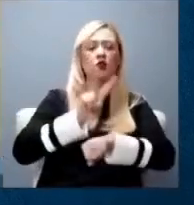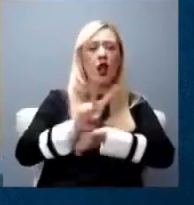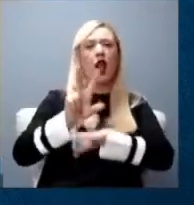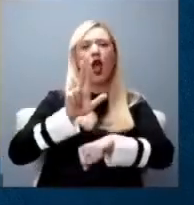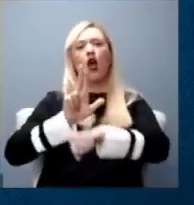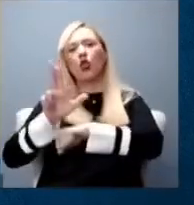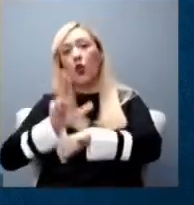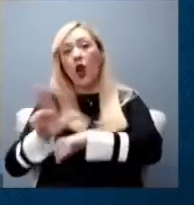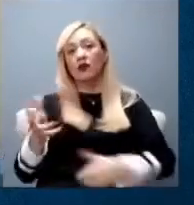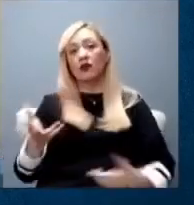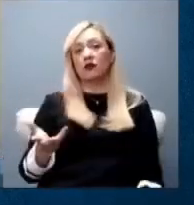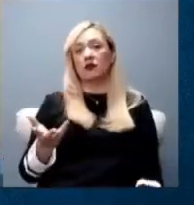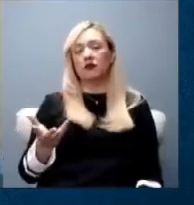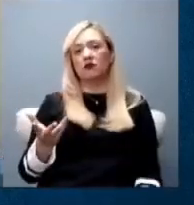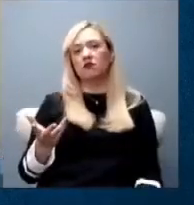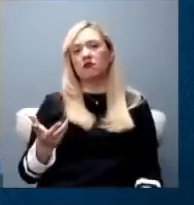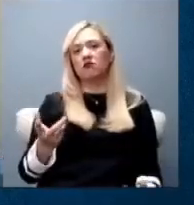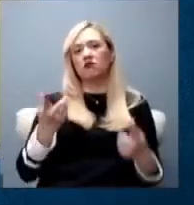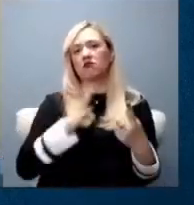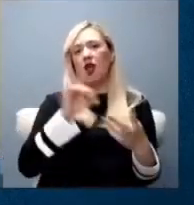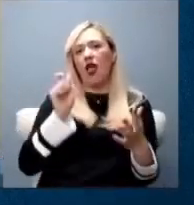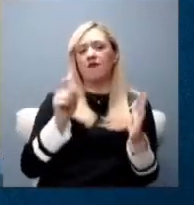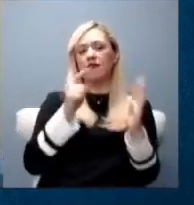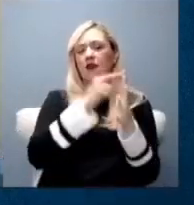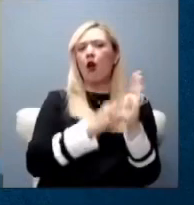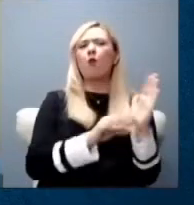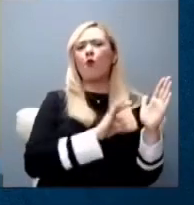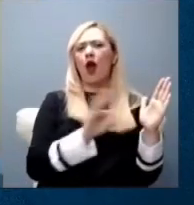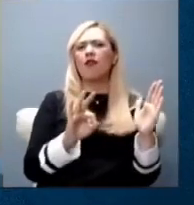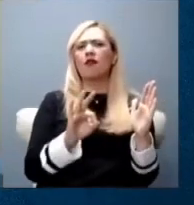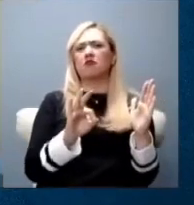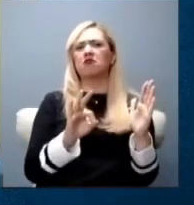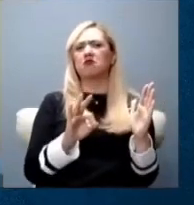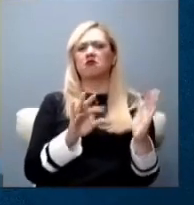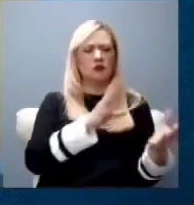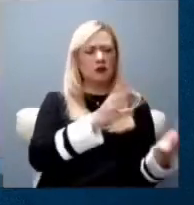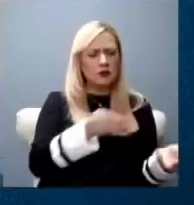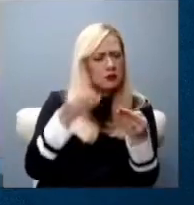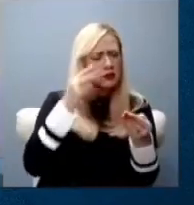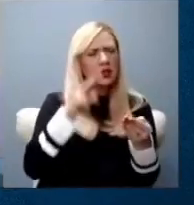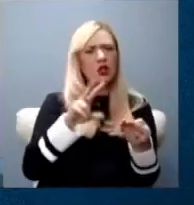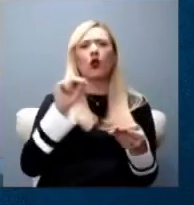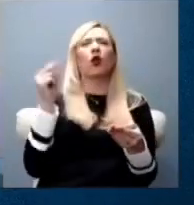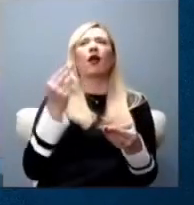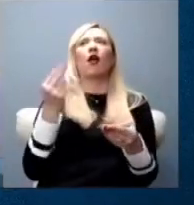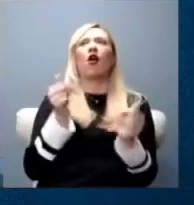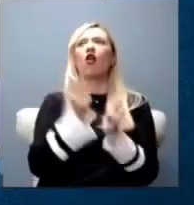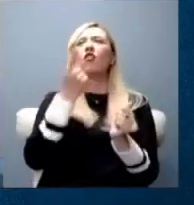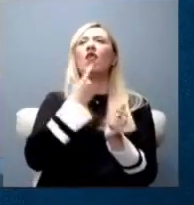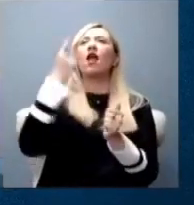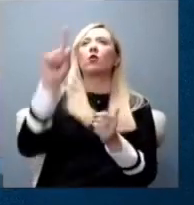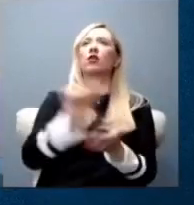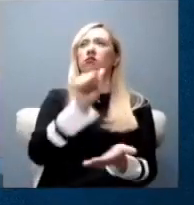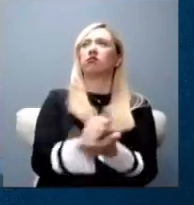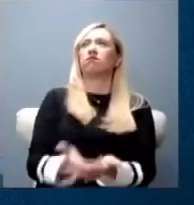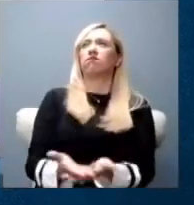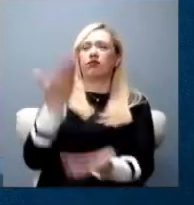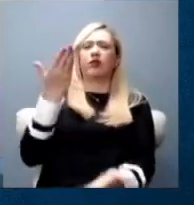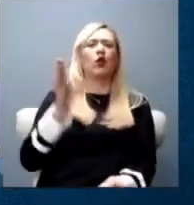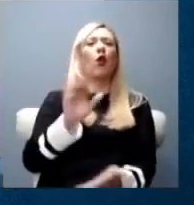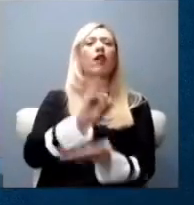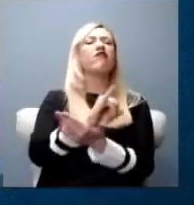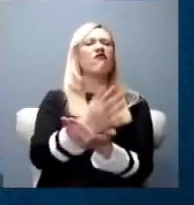hay diferentes mecanismos que, a través de los cuales se puede acceder, que no necesariamente a través de una denuncia como caso, como tal, que